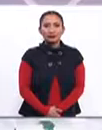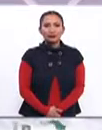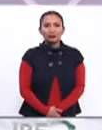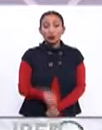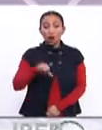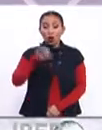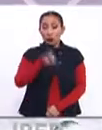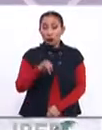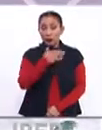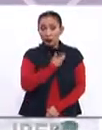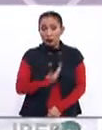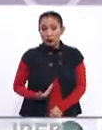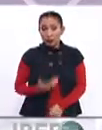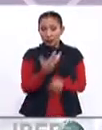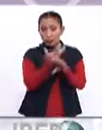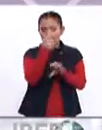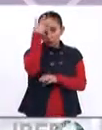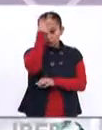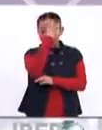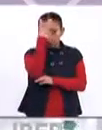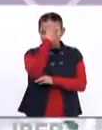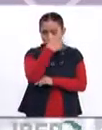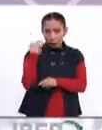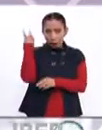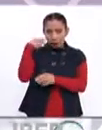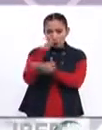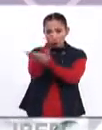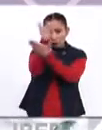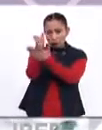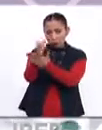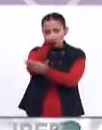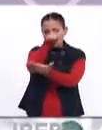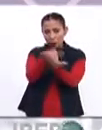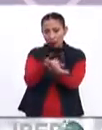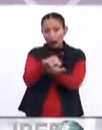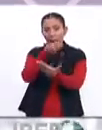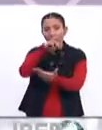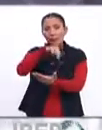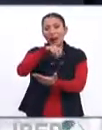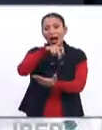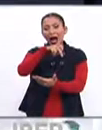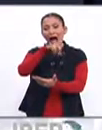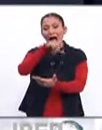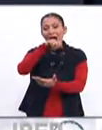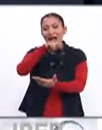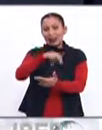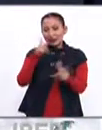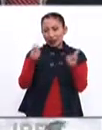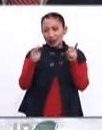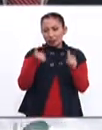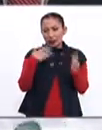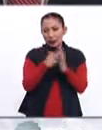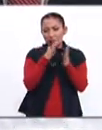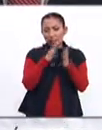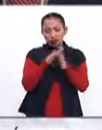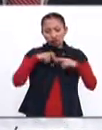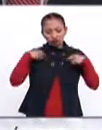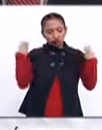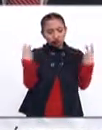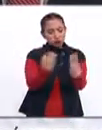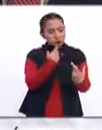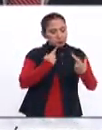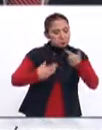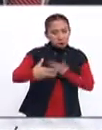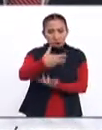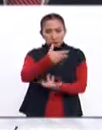Y este jueves, el presidente de Estados Unidos, Donald Trump, viajó a la localidad de McAllen, en Texas, donde participó en una mesa